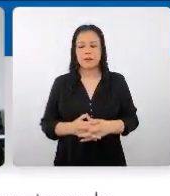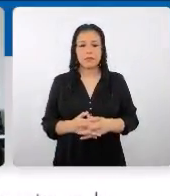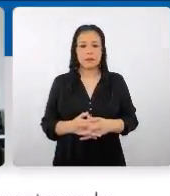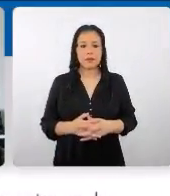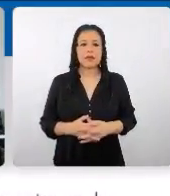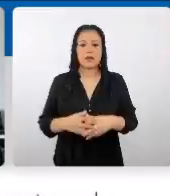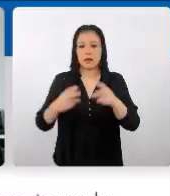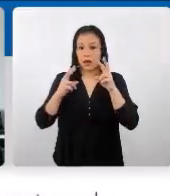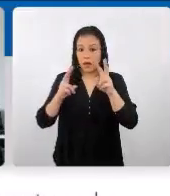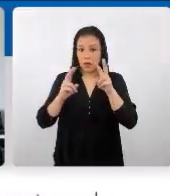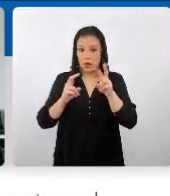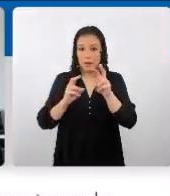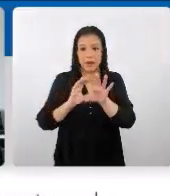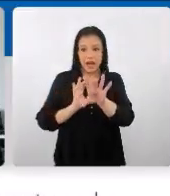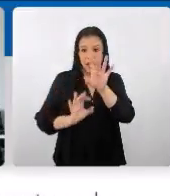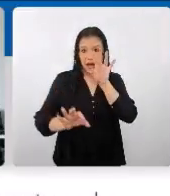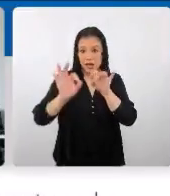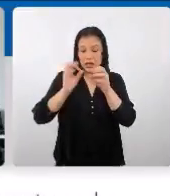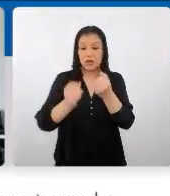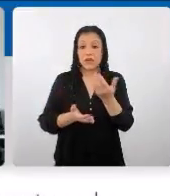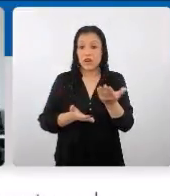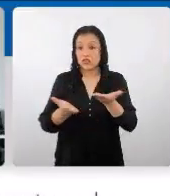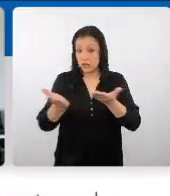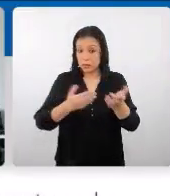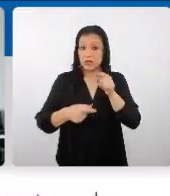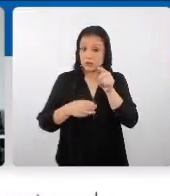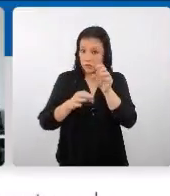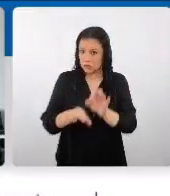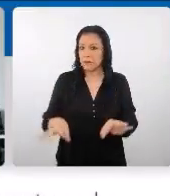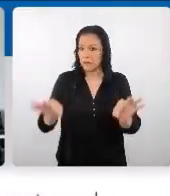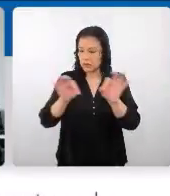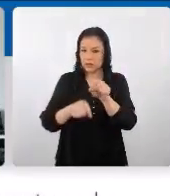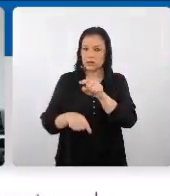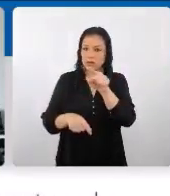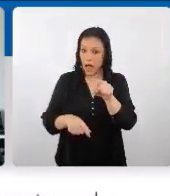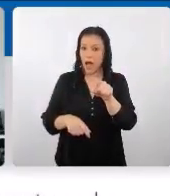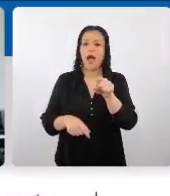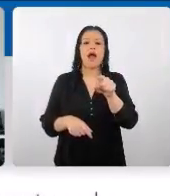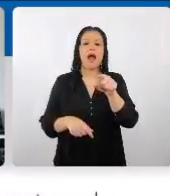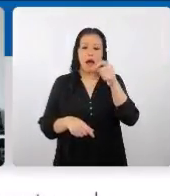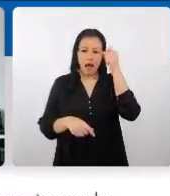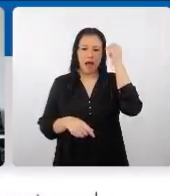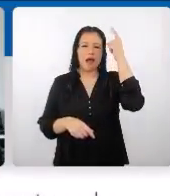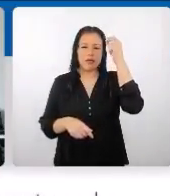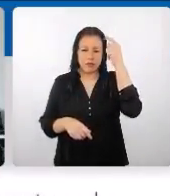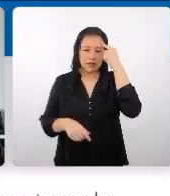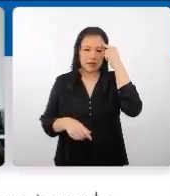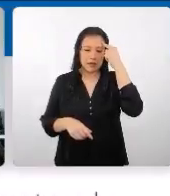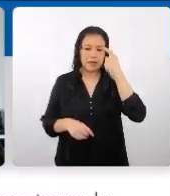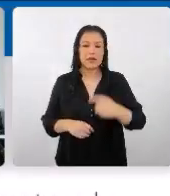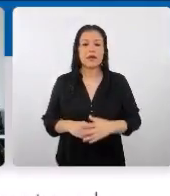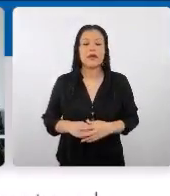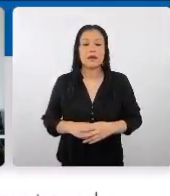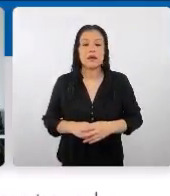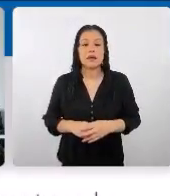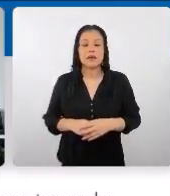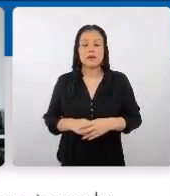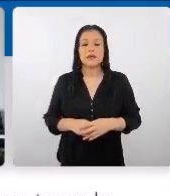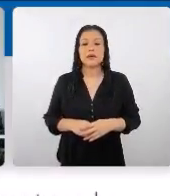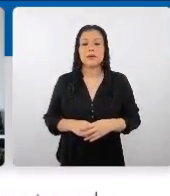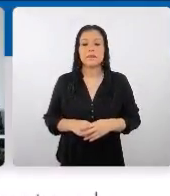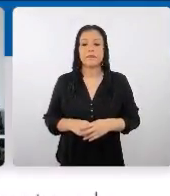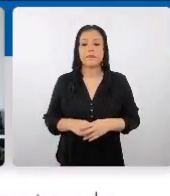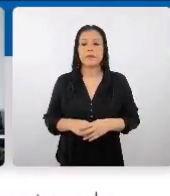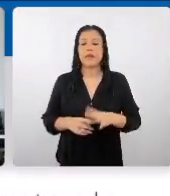Para la elección de los servicios, si esto es importante que todos tomemos en consideración,